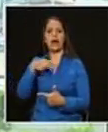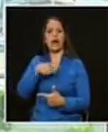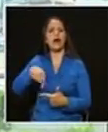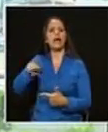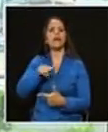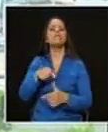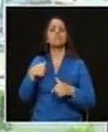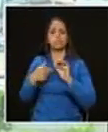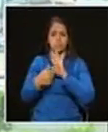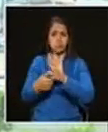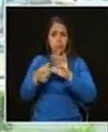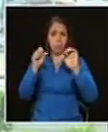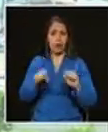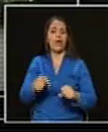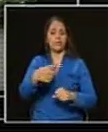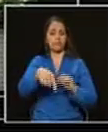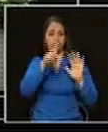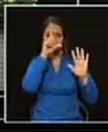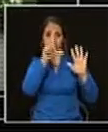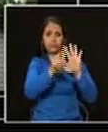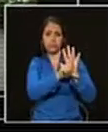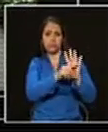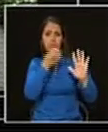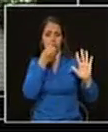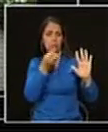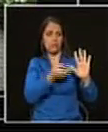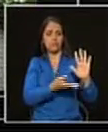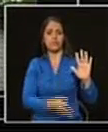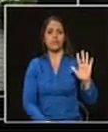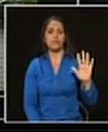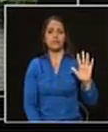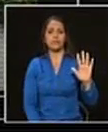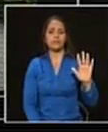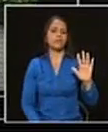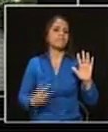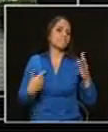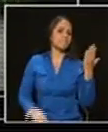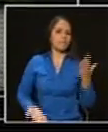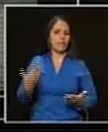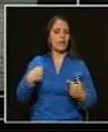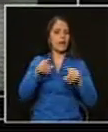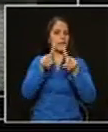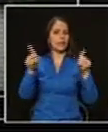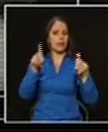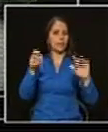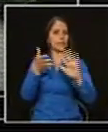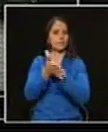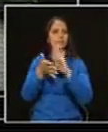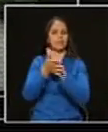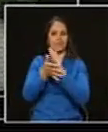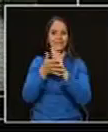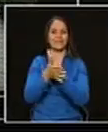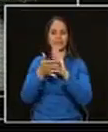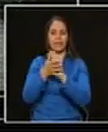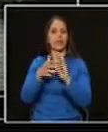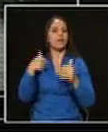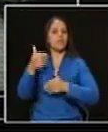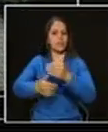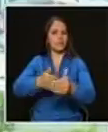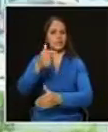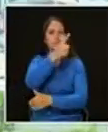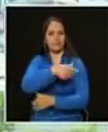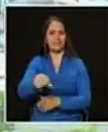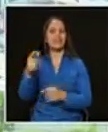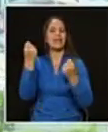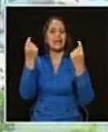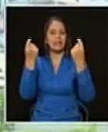1/9 de la pantalla y hoy en día se está cumpliendo. Pero evidentemente revisaremos el tema para que las personas puedan seguir entendiendo que es el objetivo